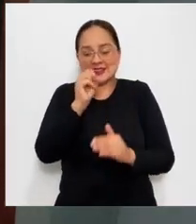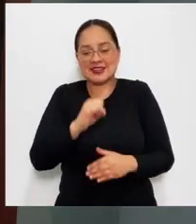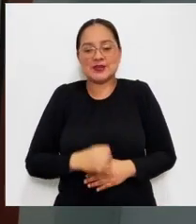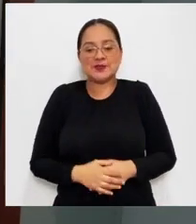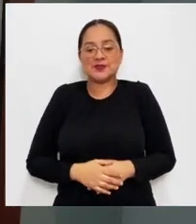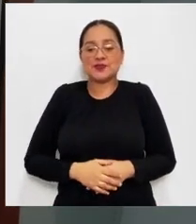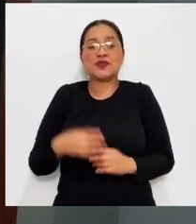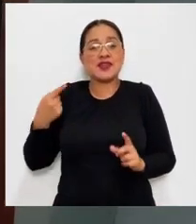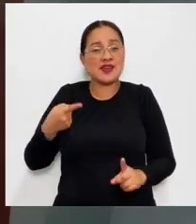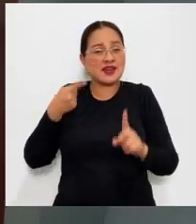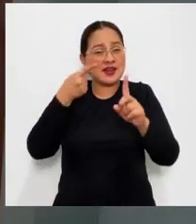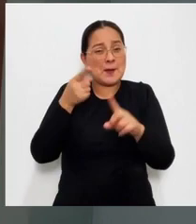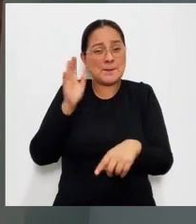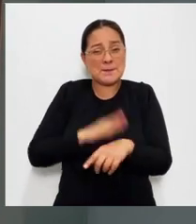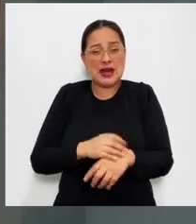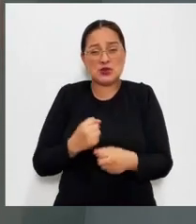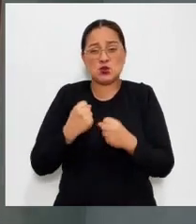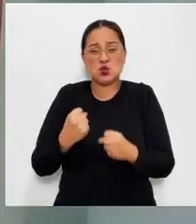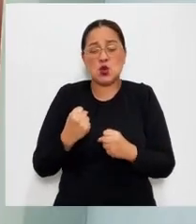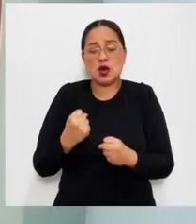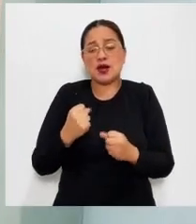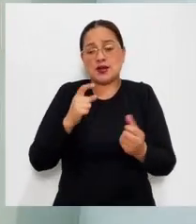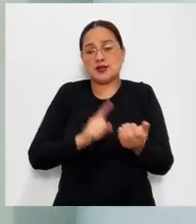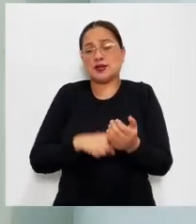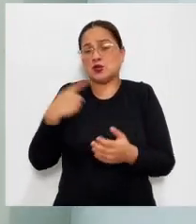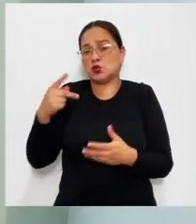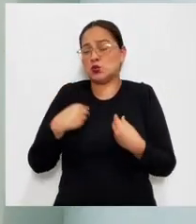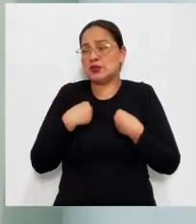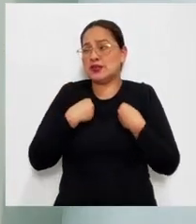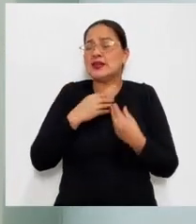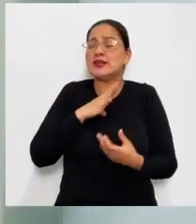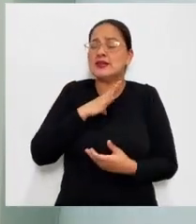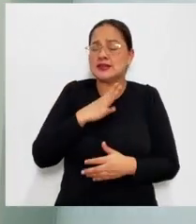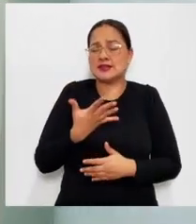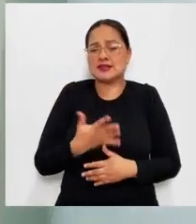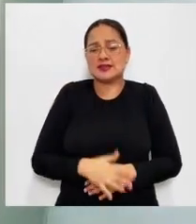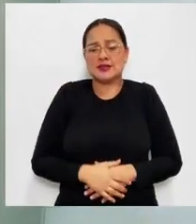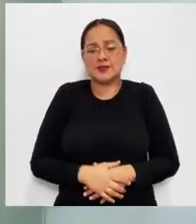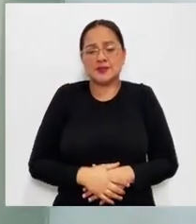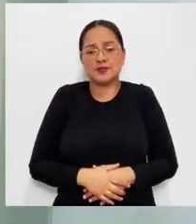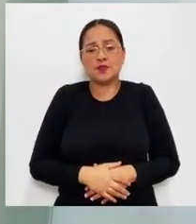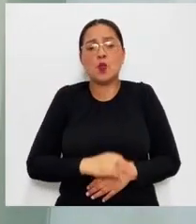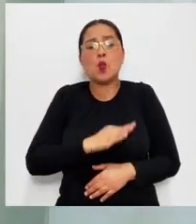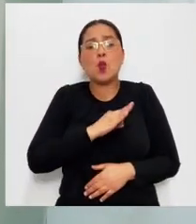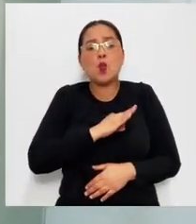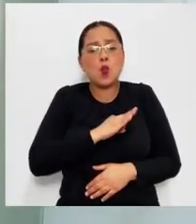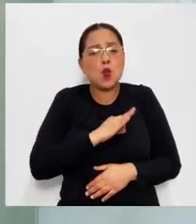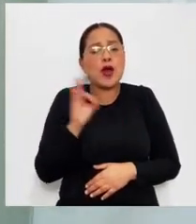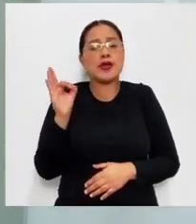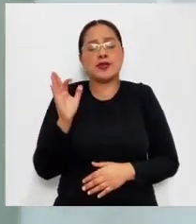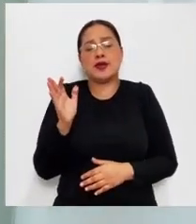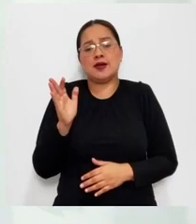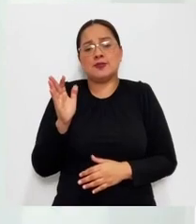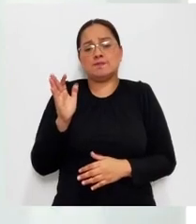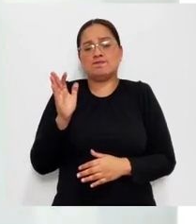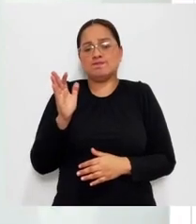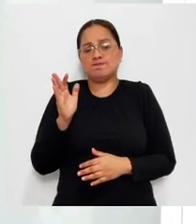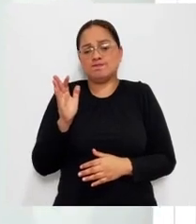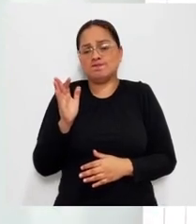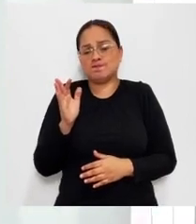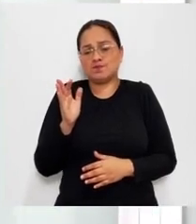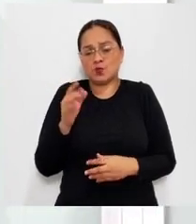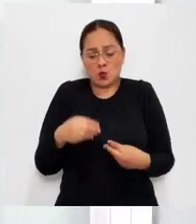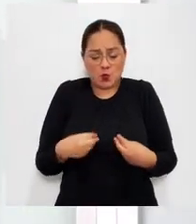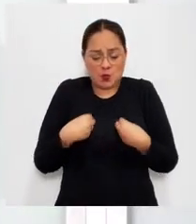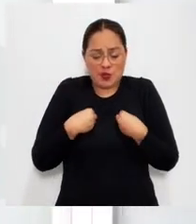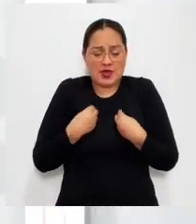¿Cuál es el reto más grande que la vida te ha impuesto? El reto más grande que la vida me ha impuesto, poder sobrellevar una